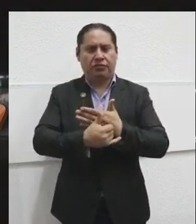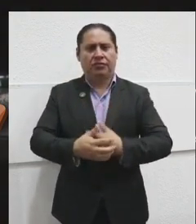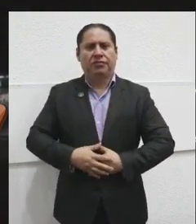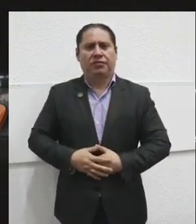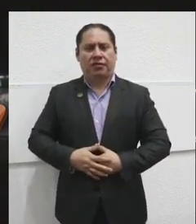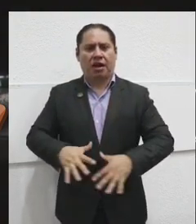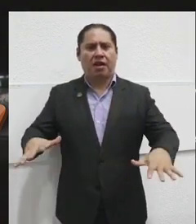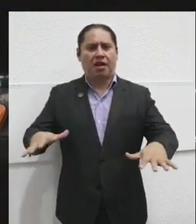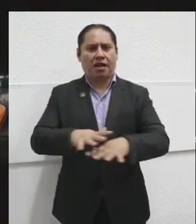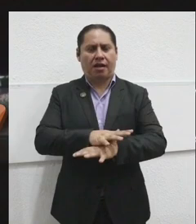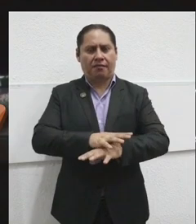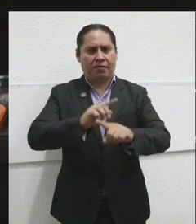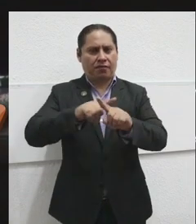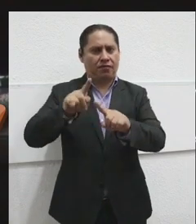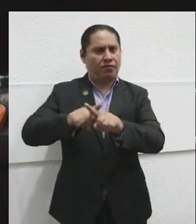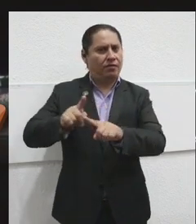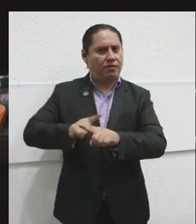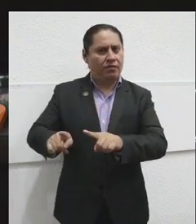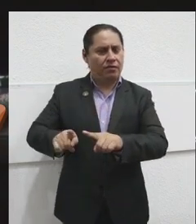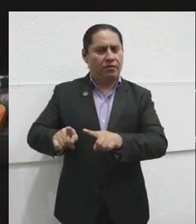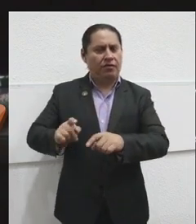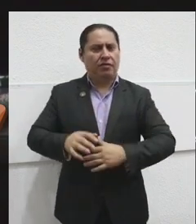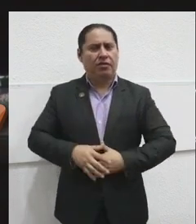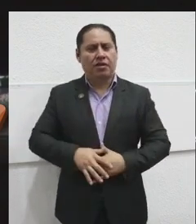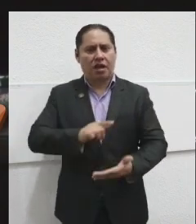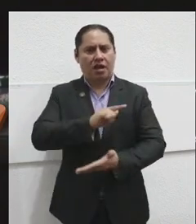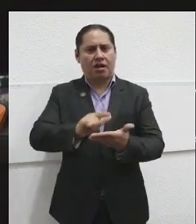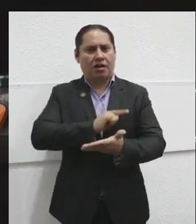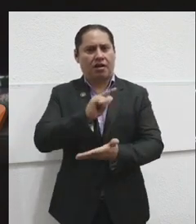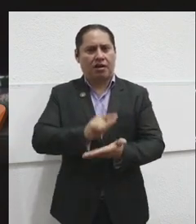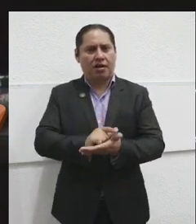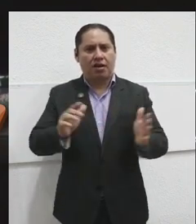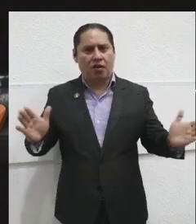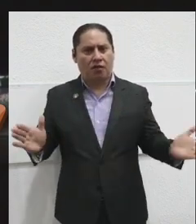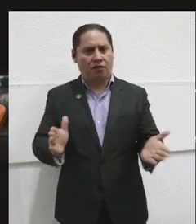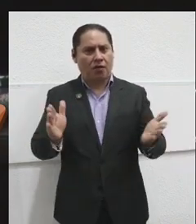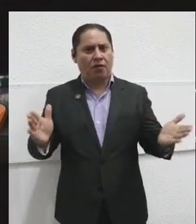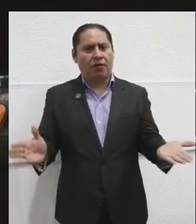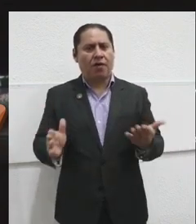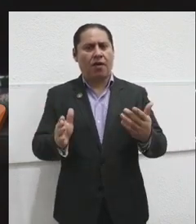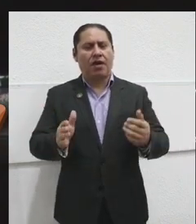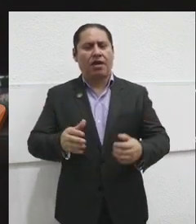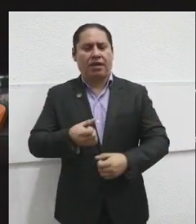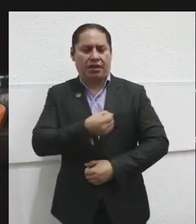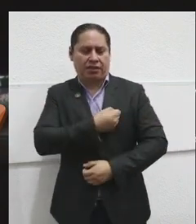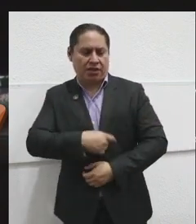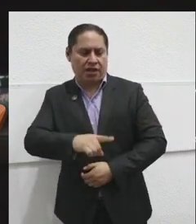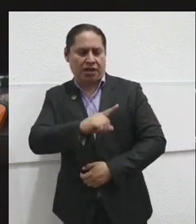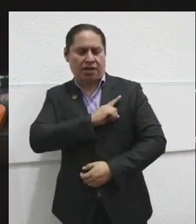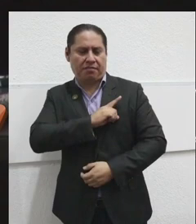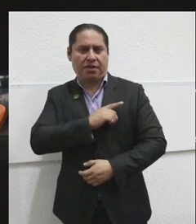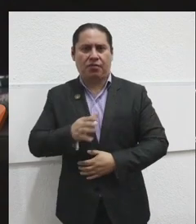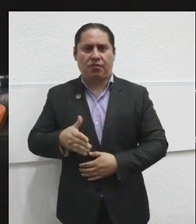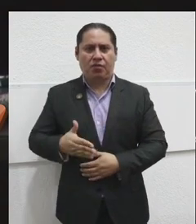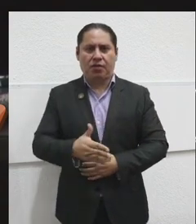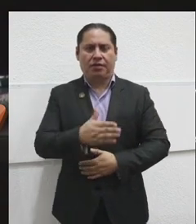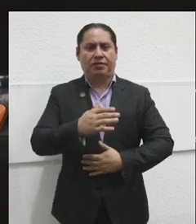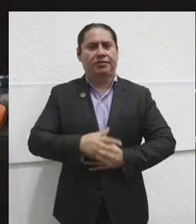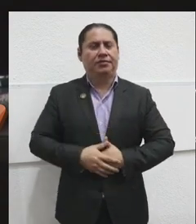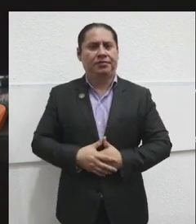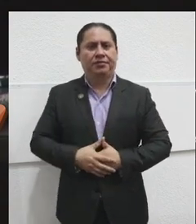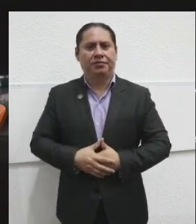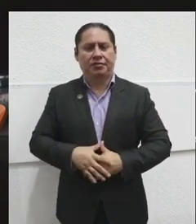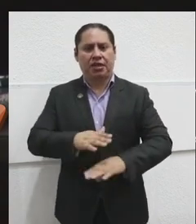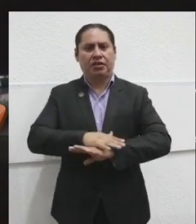se reforman diversas disposiciones de la Ley de Fomento y Sanidad Pecuaria para el Estado de Chiapas. Sin